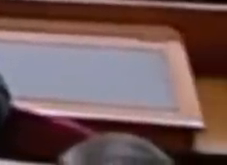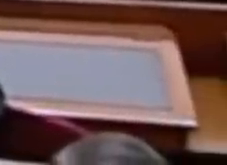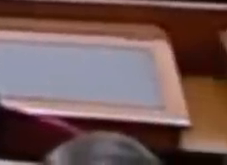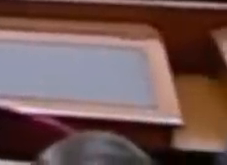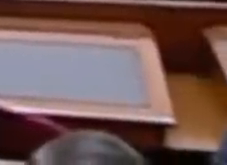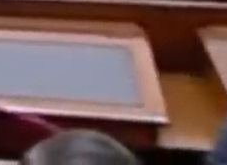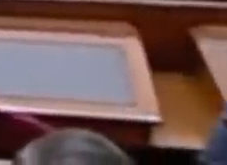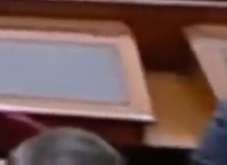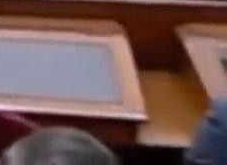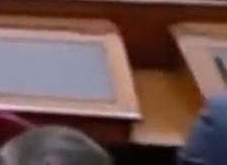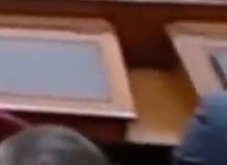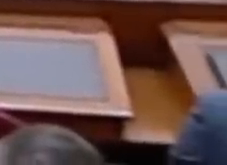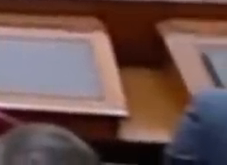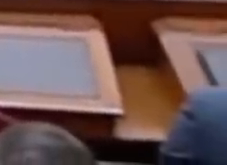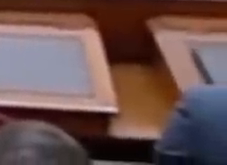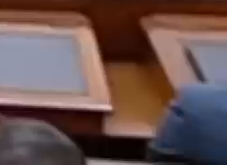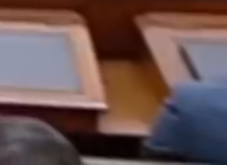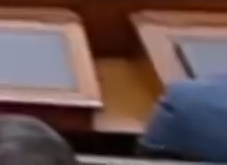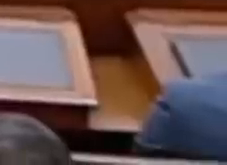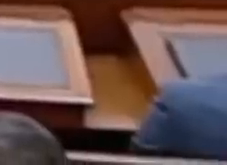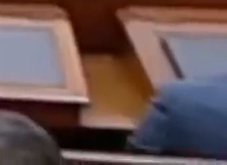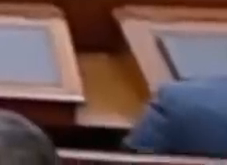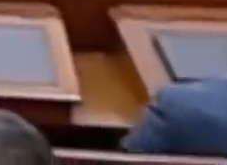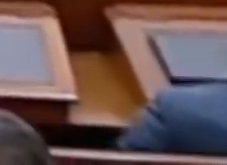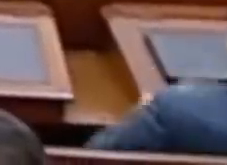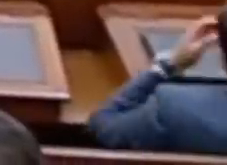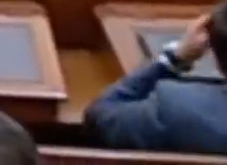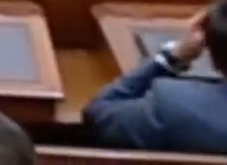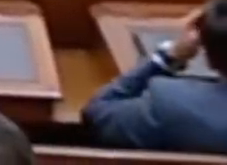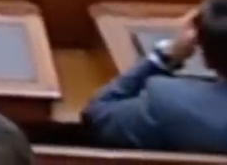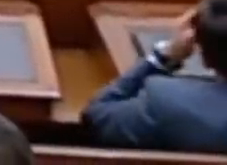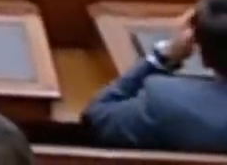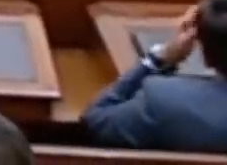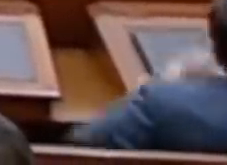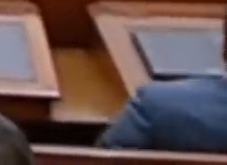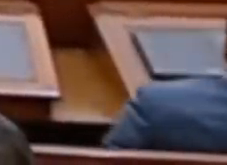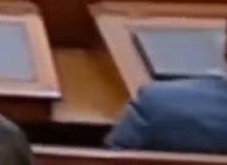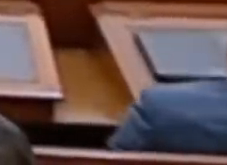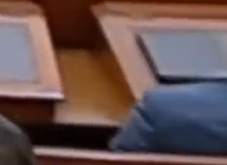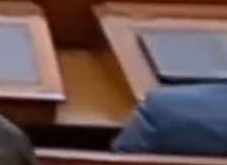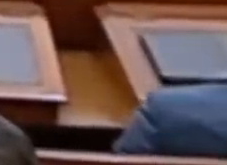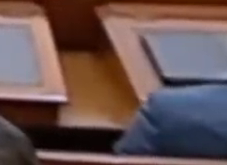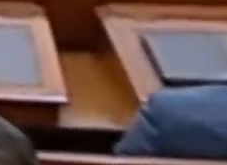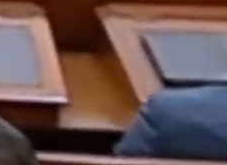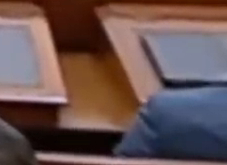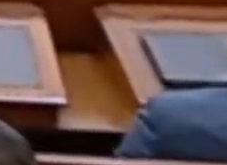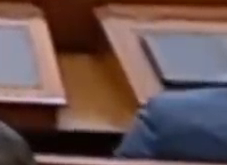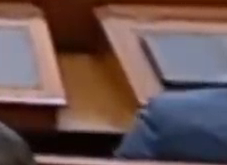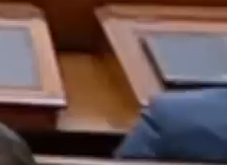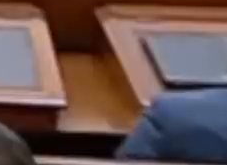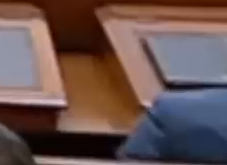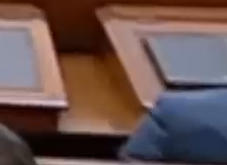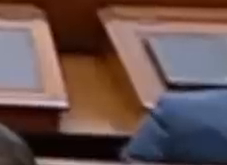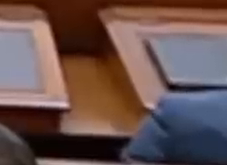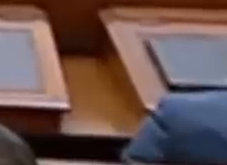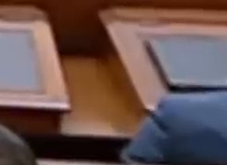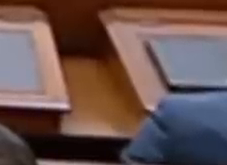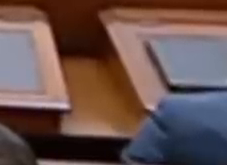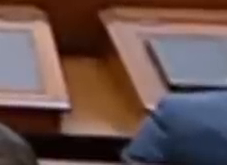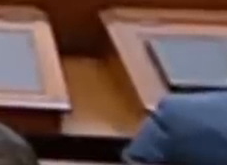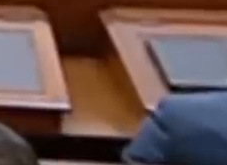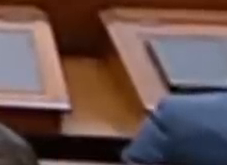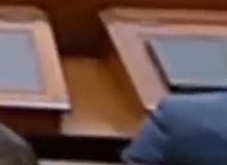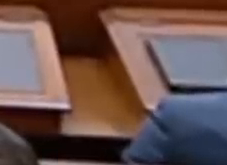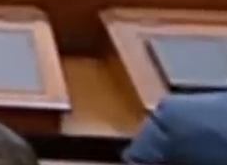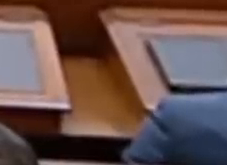Reglamento del Congreso de la República, artículo 34, las comisiones, definición, reglas de conformación. Las comisiones son grupos de trabajo, parte pertinente, especializado